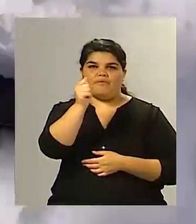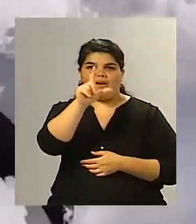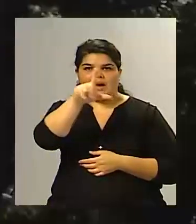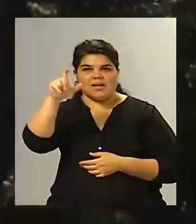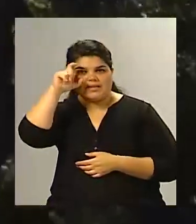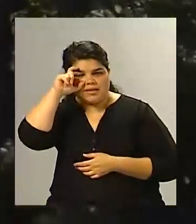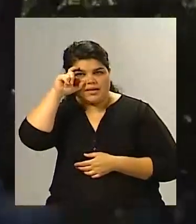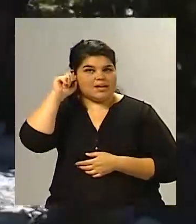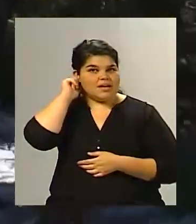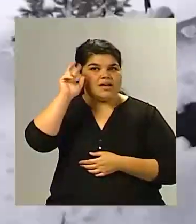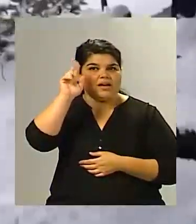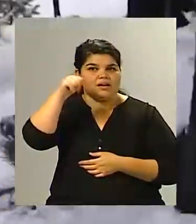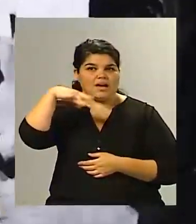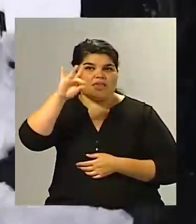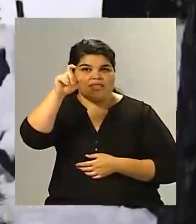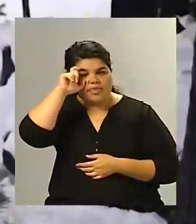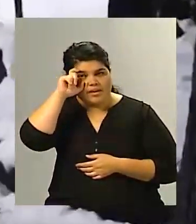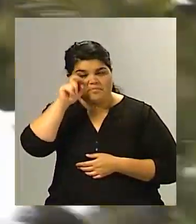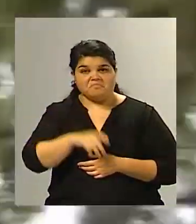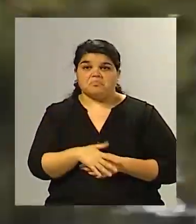Con las dos alternativas, que puede ser